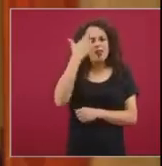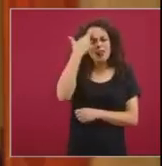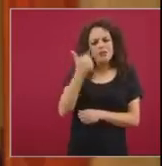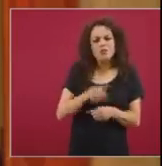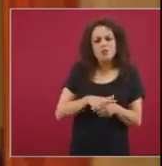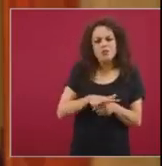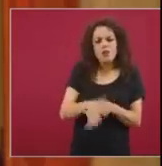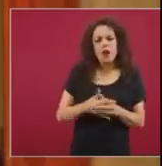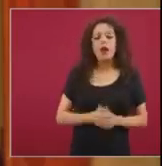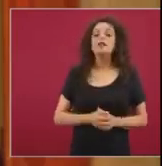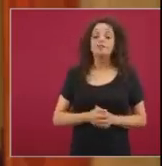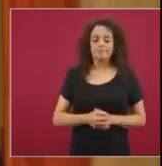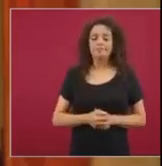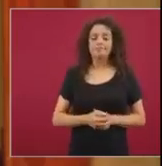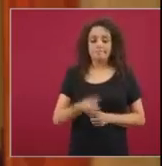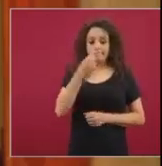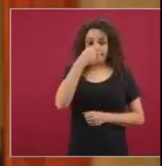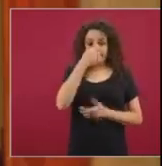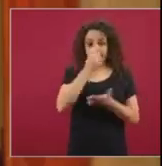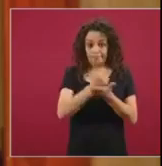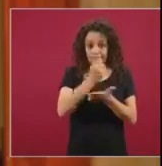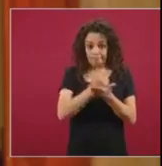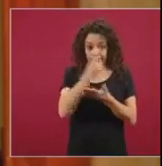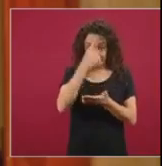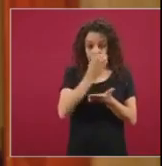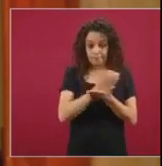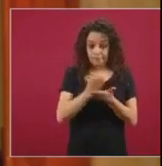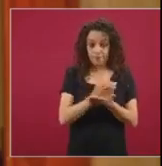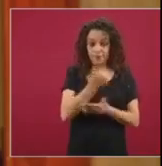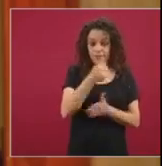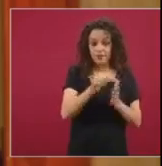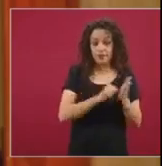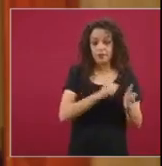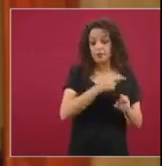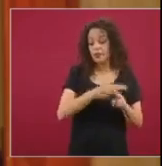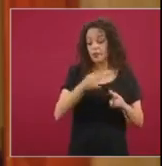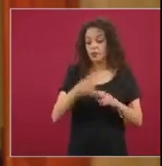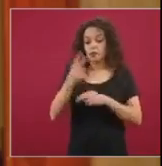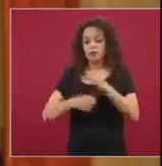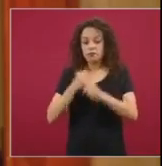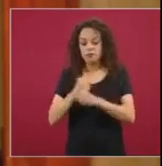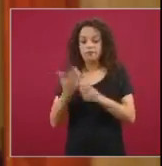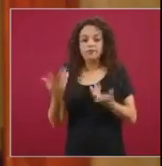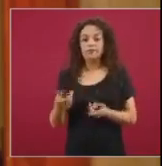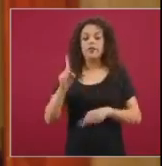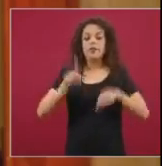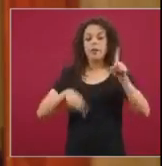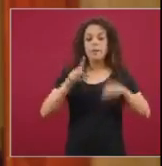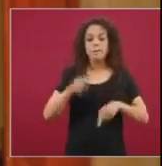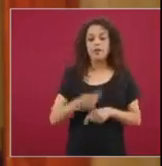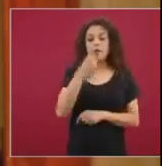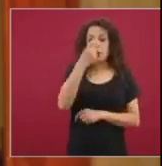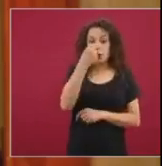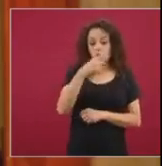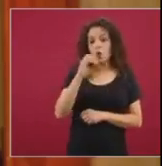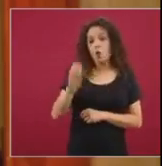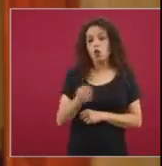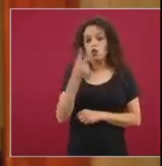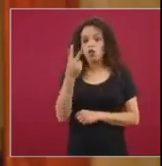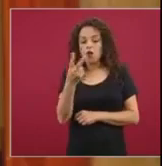van de 6 meses hasta 2 años, con combinación de 3 fármacos o 2 fármacos, dependiendo del tipo de